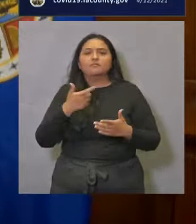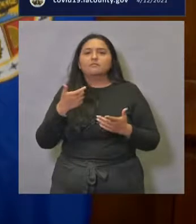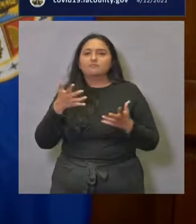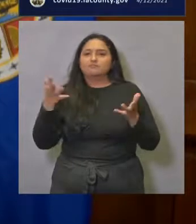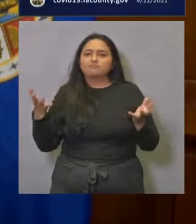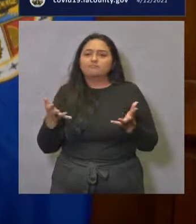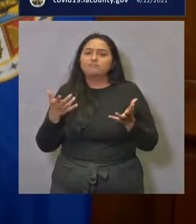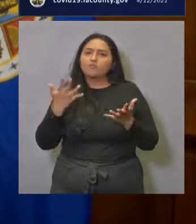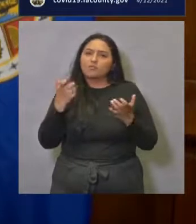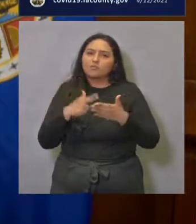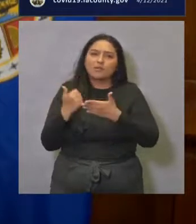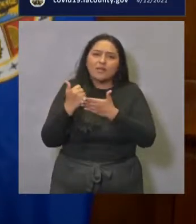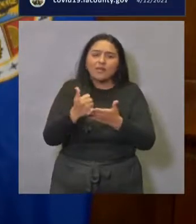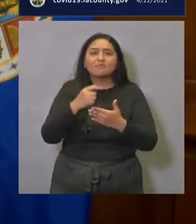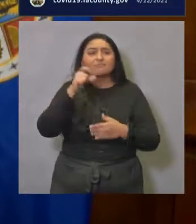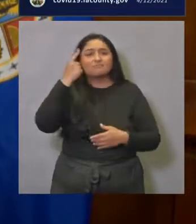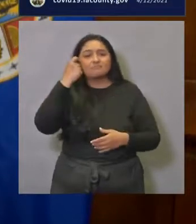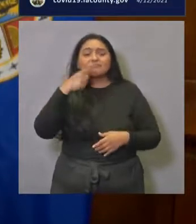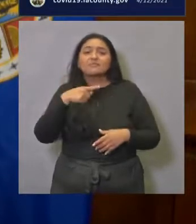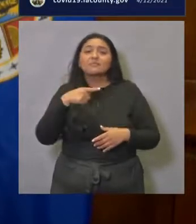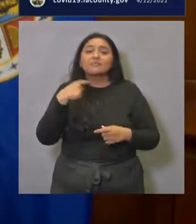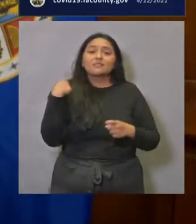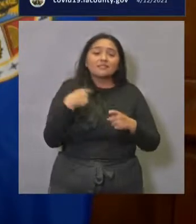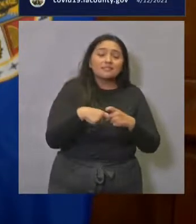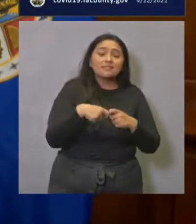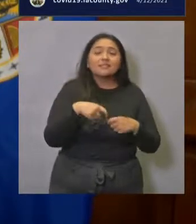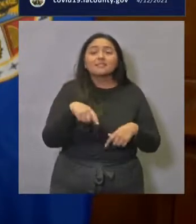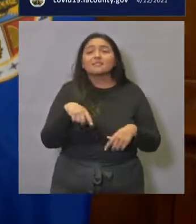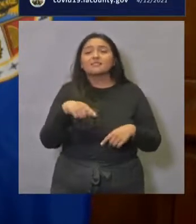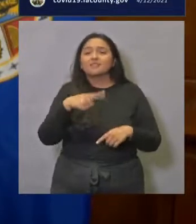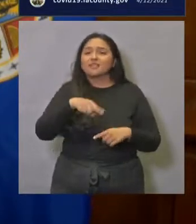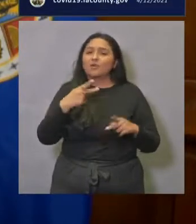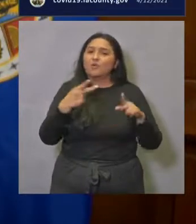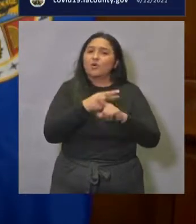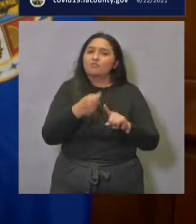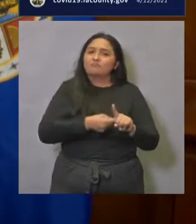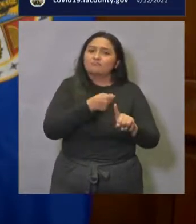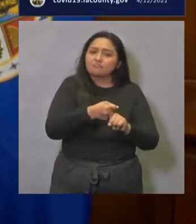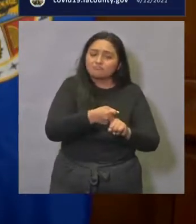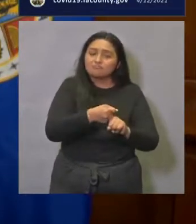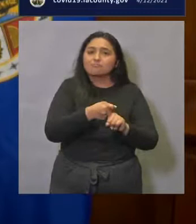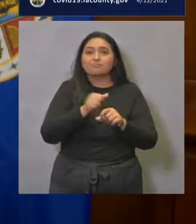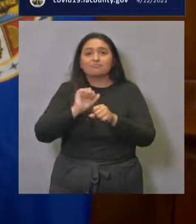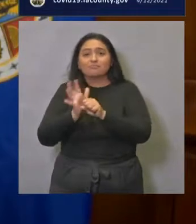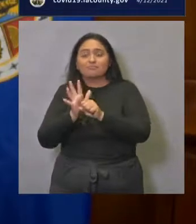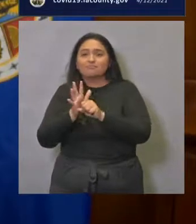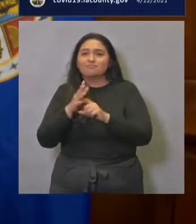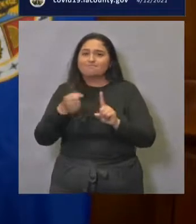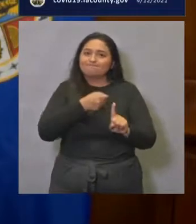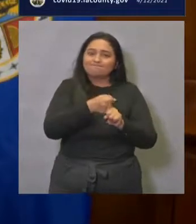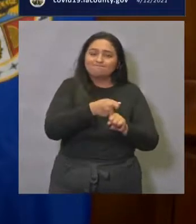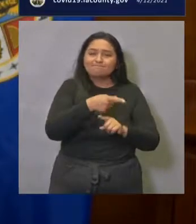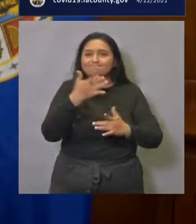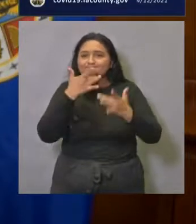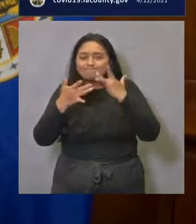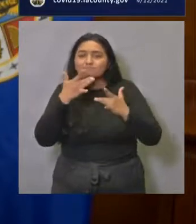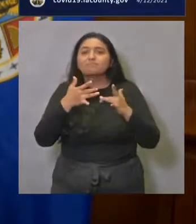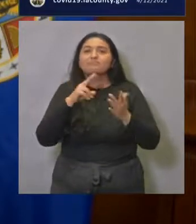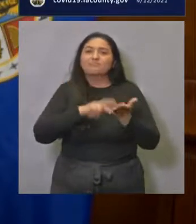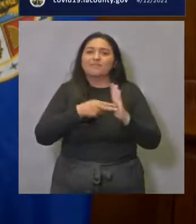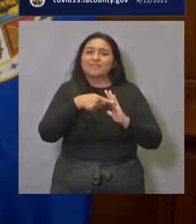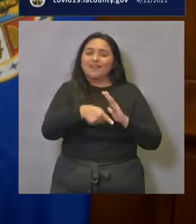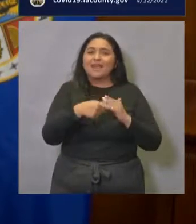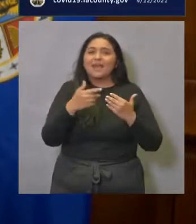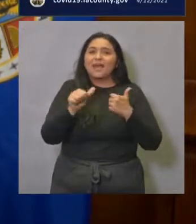más impactados económicamente por la pandemia y son los más vulnerables a perder sus casas por esta